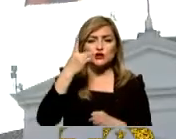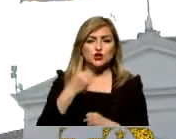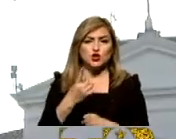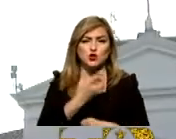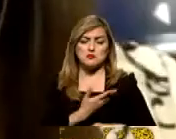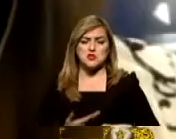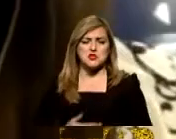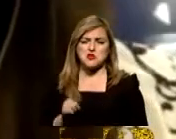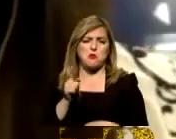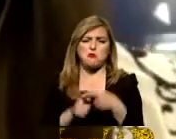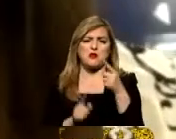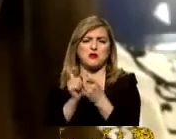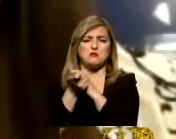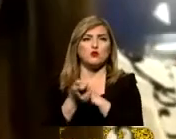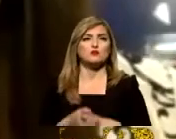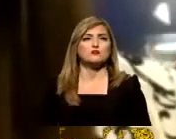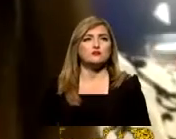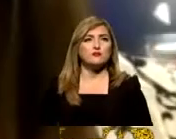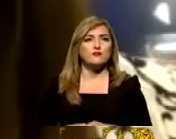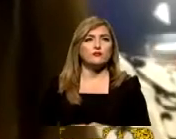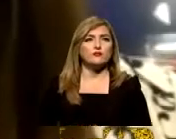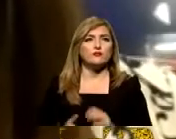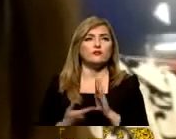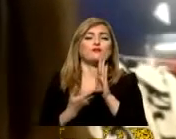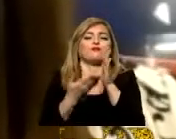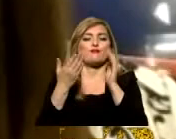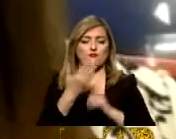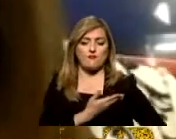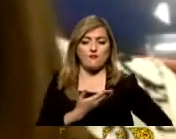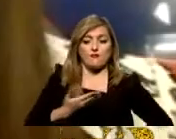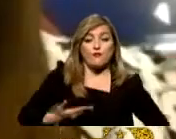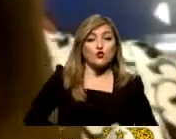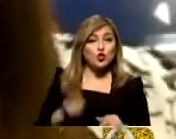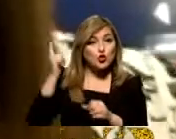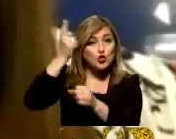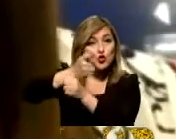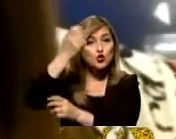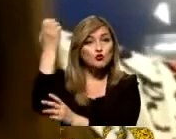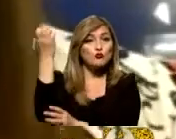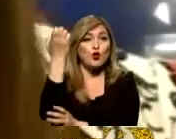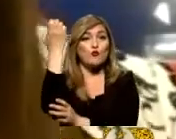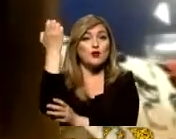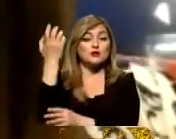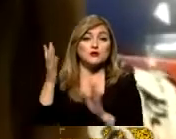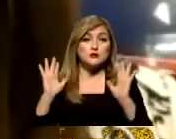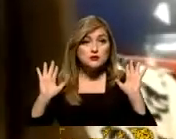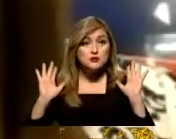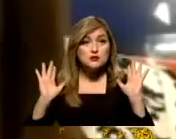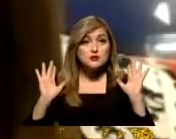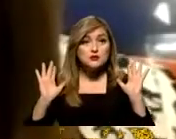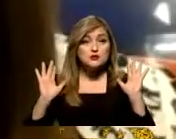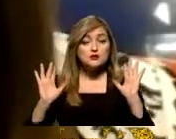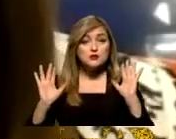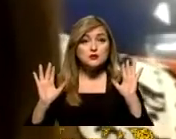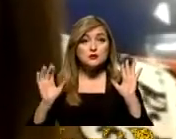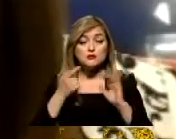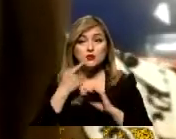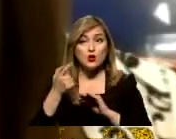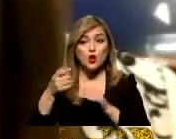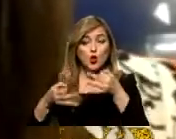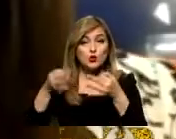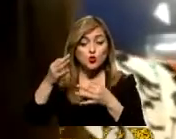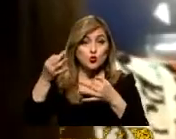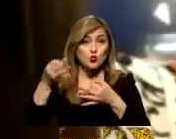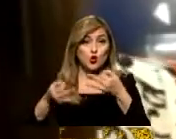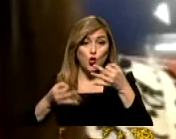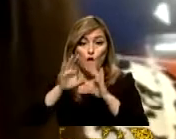del Ejecutivo. En el supuesto de que el Ejecutivo nuevamente por alguna causal, acogiendo lo que le dijo la Corte